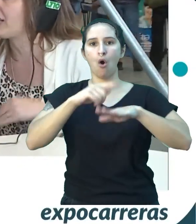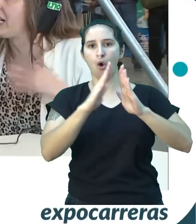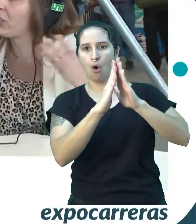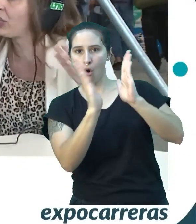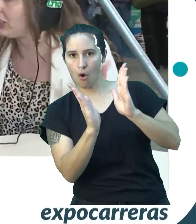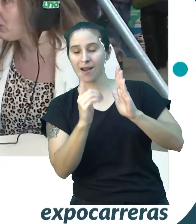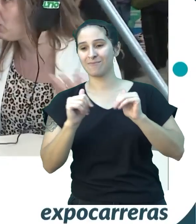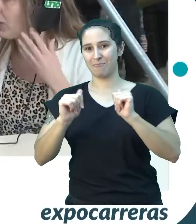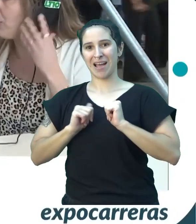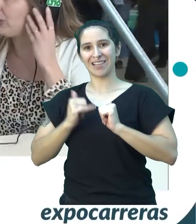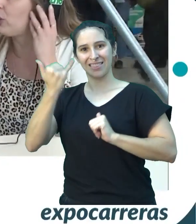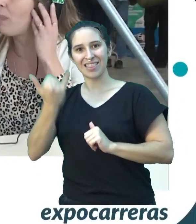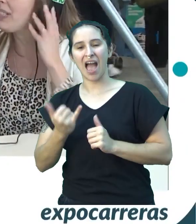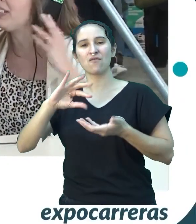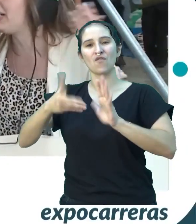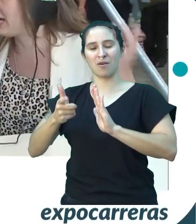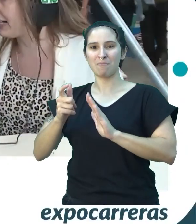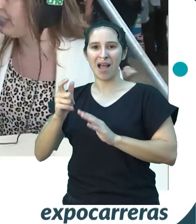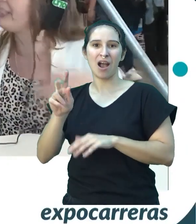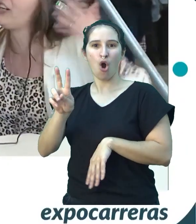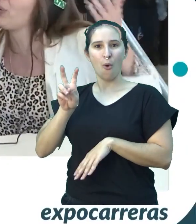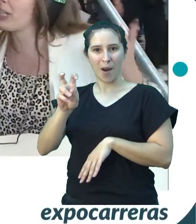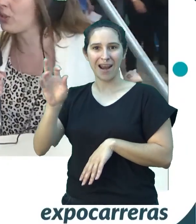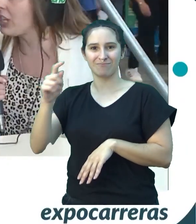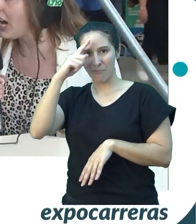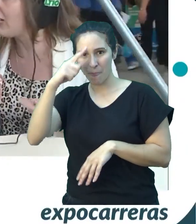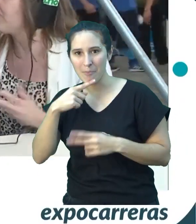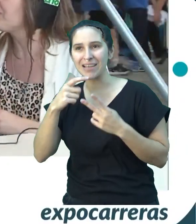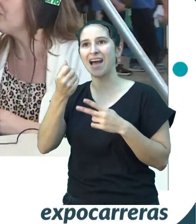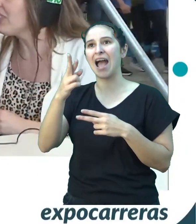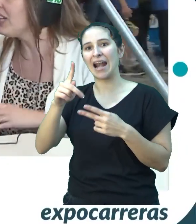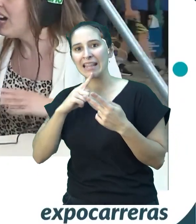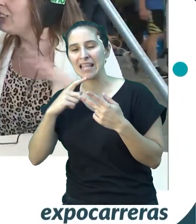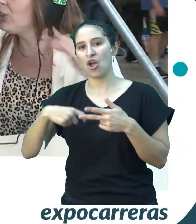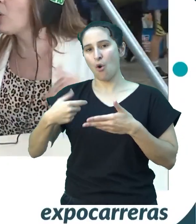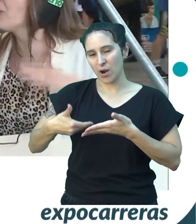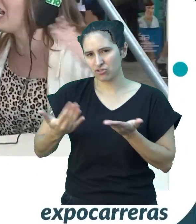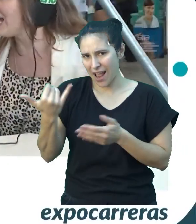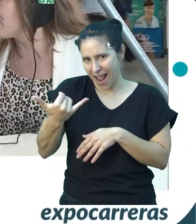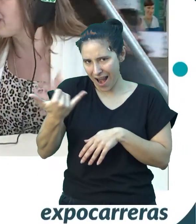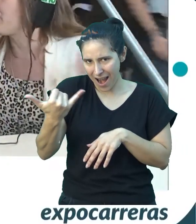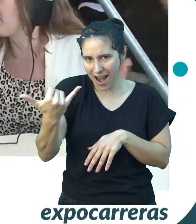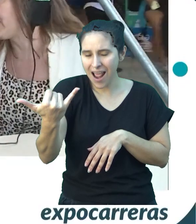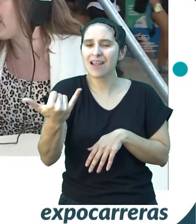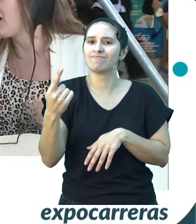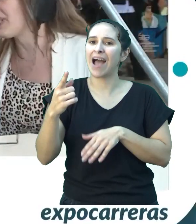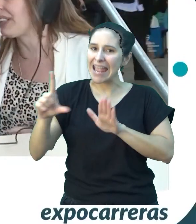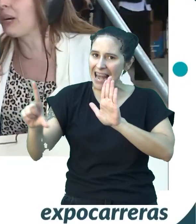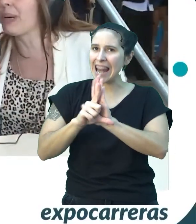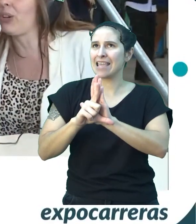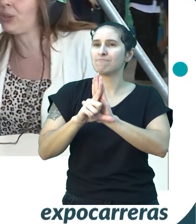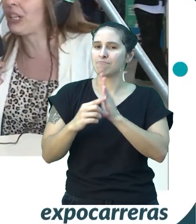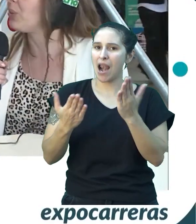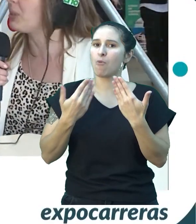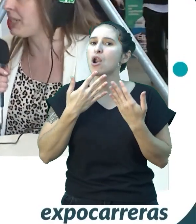asignación estímulo que cobran todos los meses, tienen ART, tienen obra social, hay toda una ley para implementar las pasantías